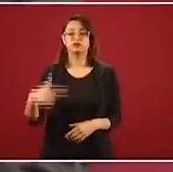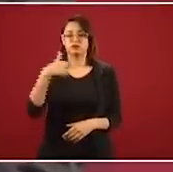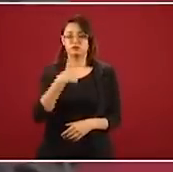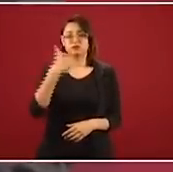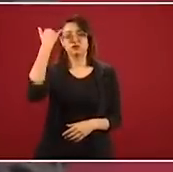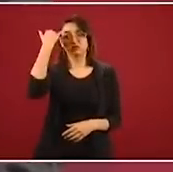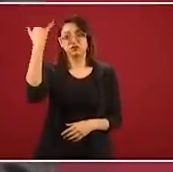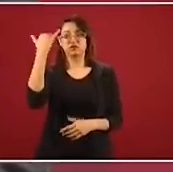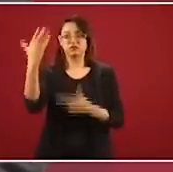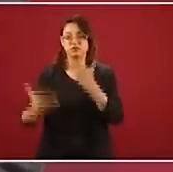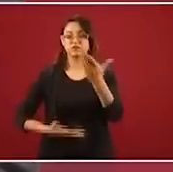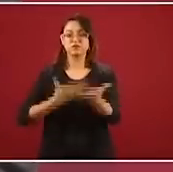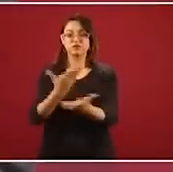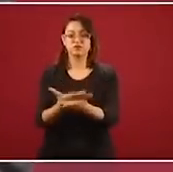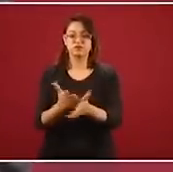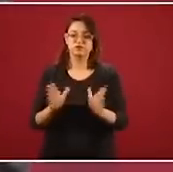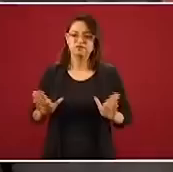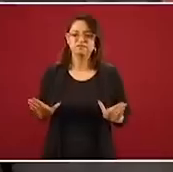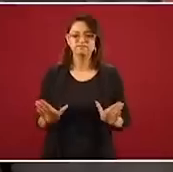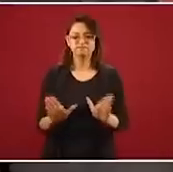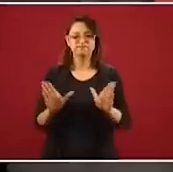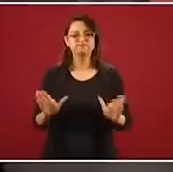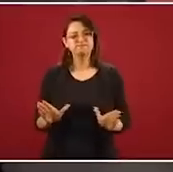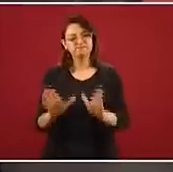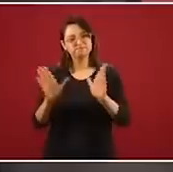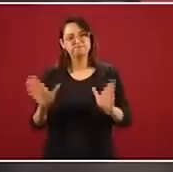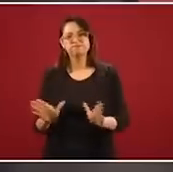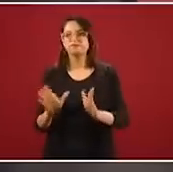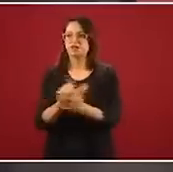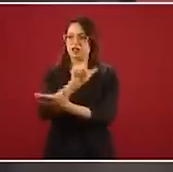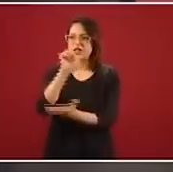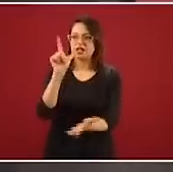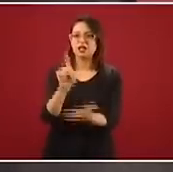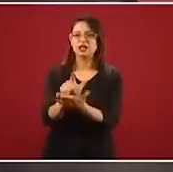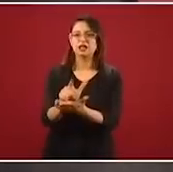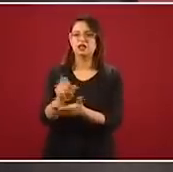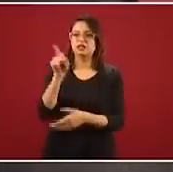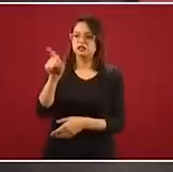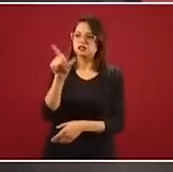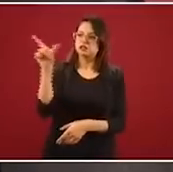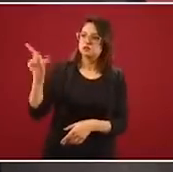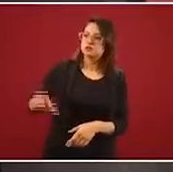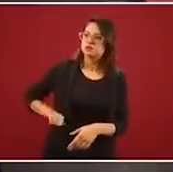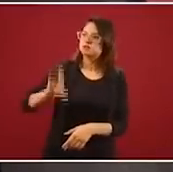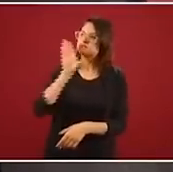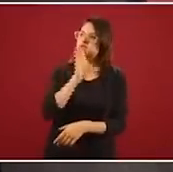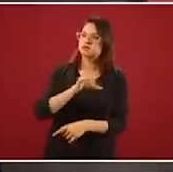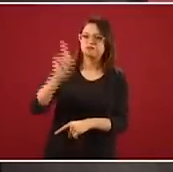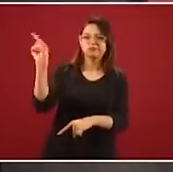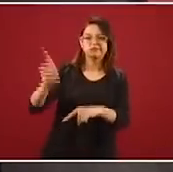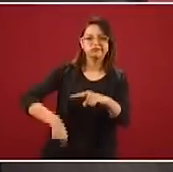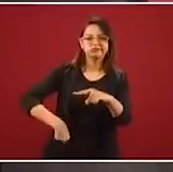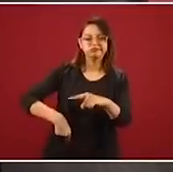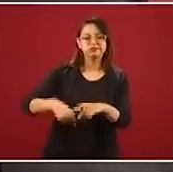lo de la revocación del mandato.